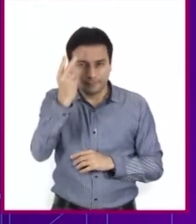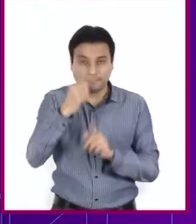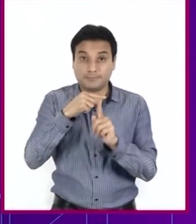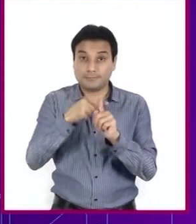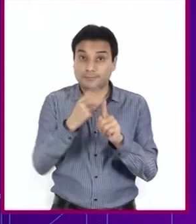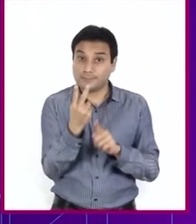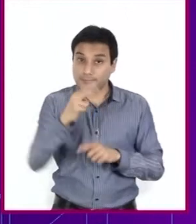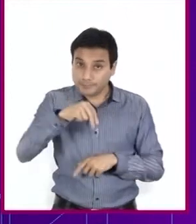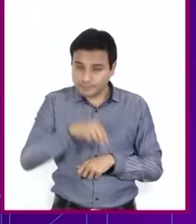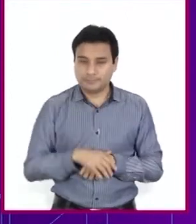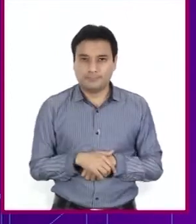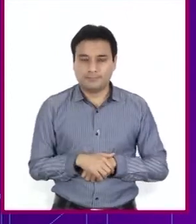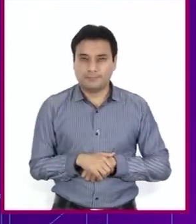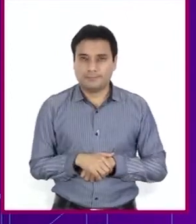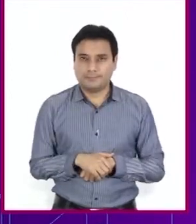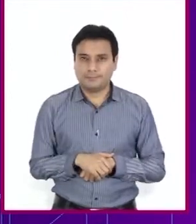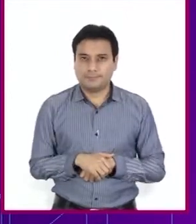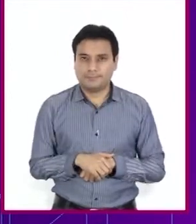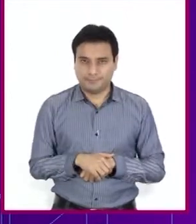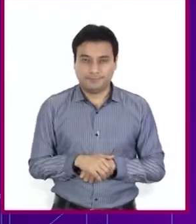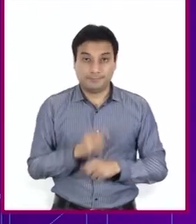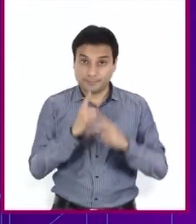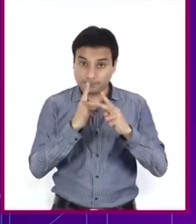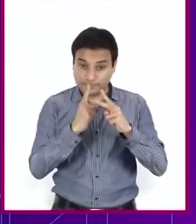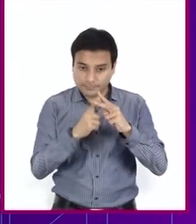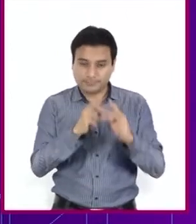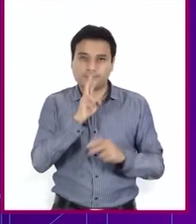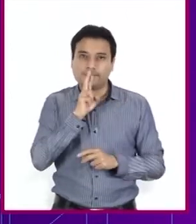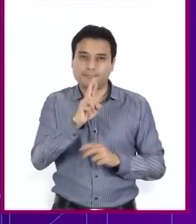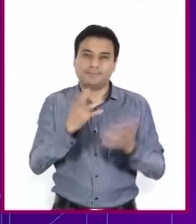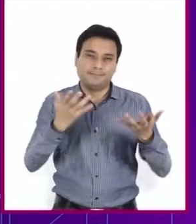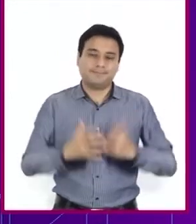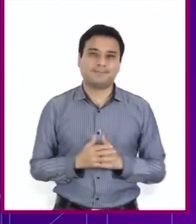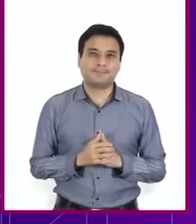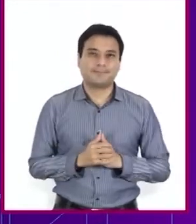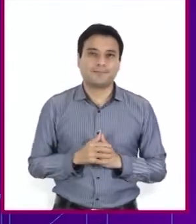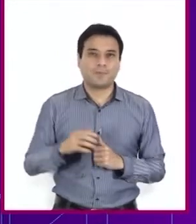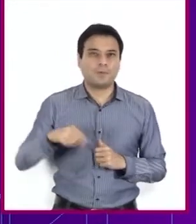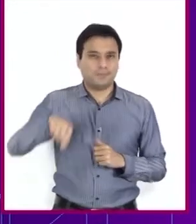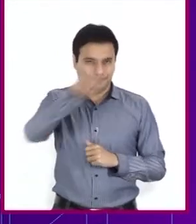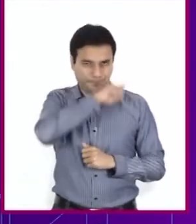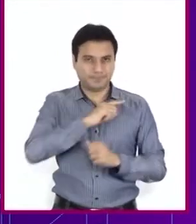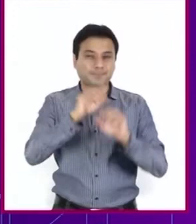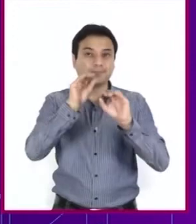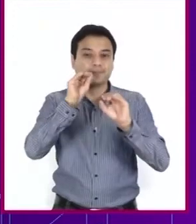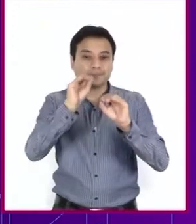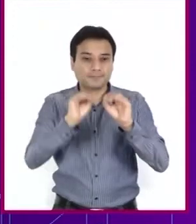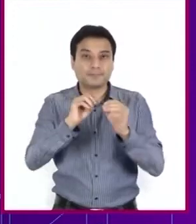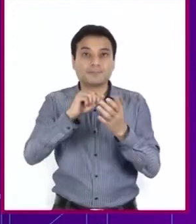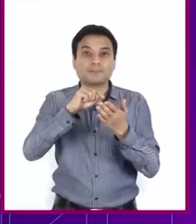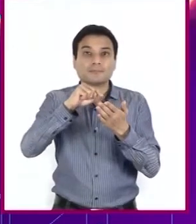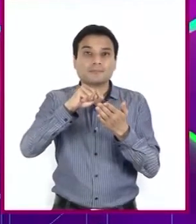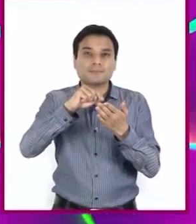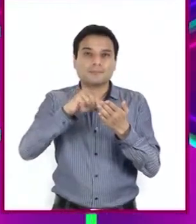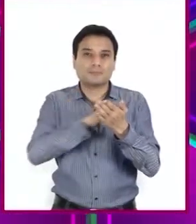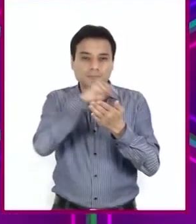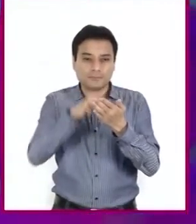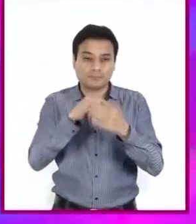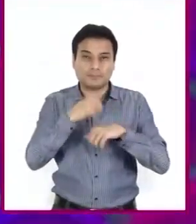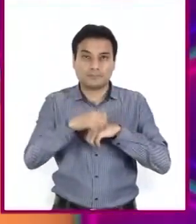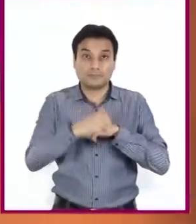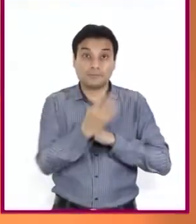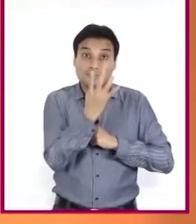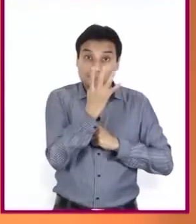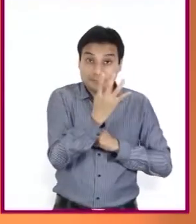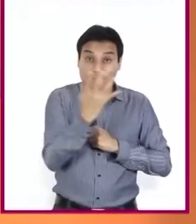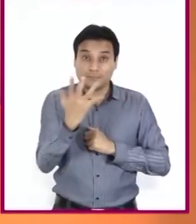más 2n. Alumnas y alumnos, construyamos la cuarta y quinta figura. Maestra